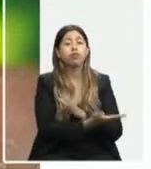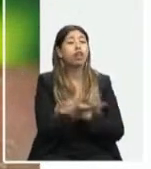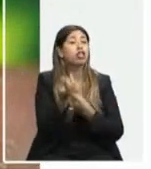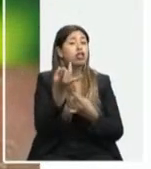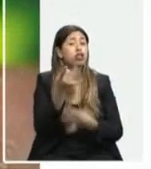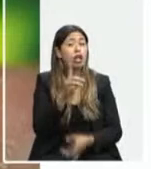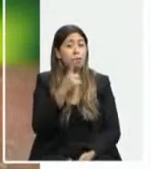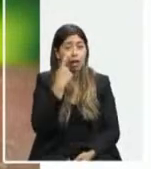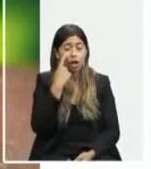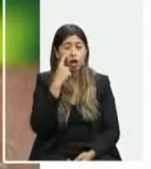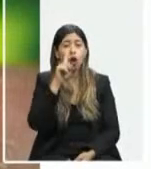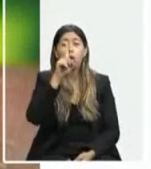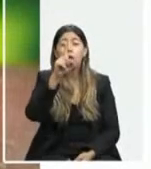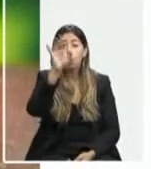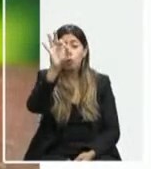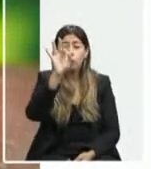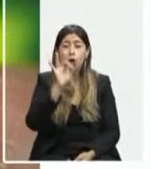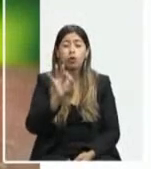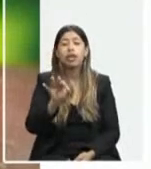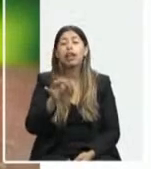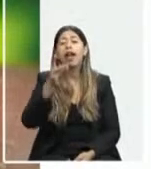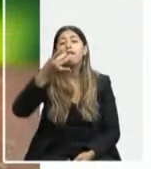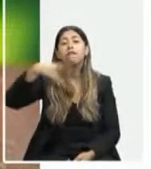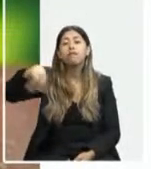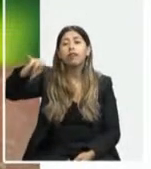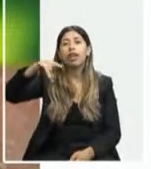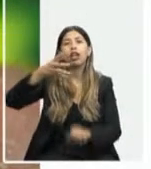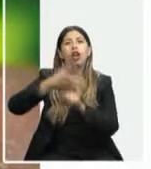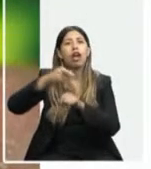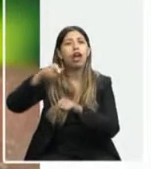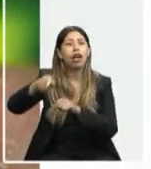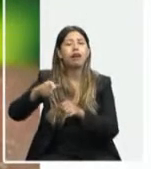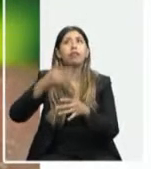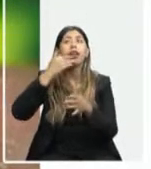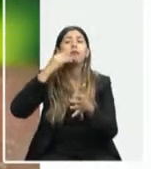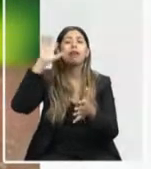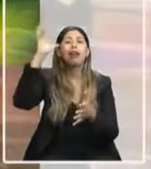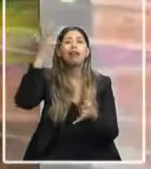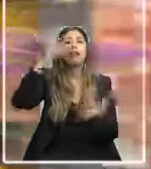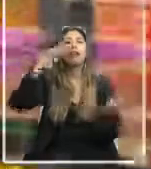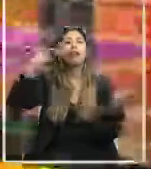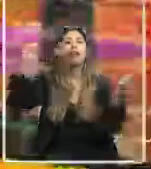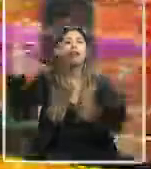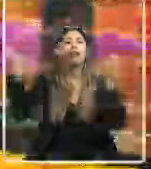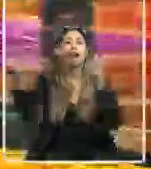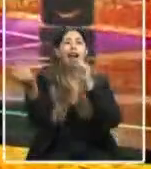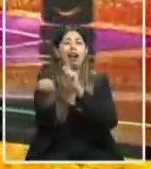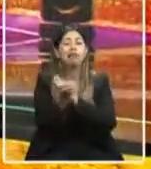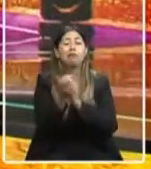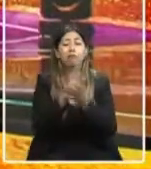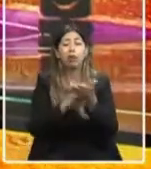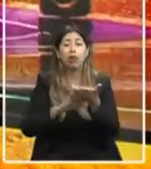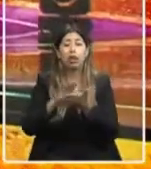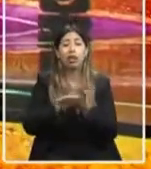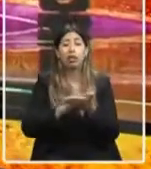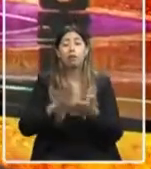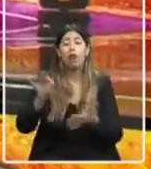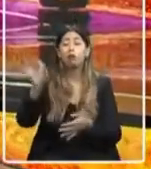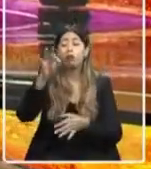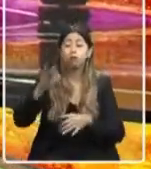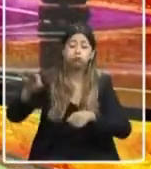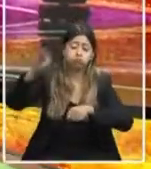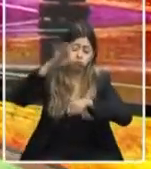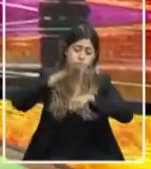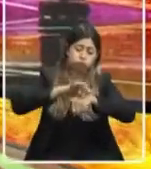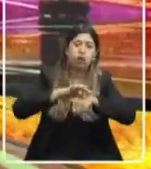1% de los virus que circulan en la vida silvestre. El cambio climático hace que, por ejemplo, artrópodos como mosquitos,